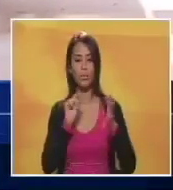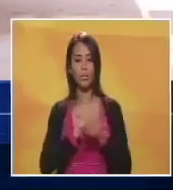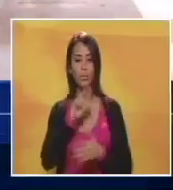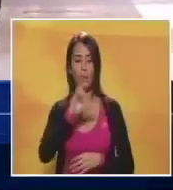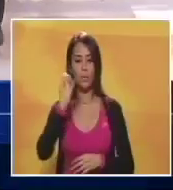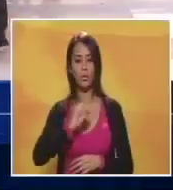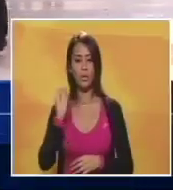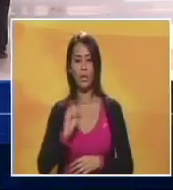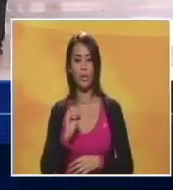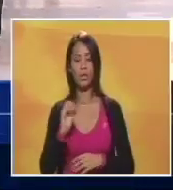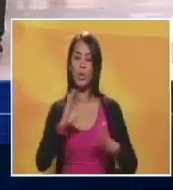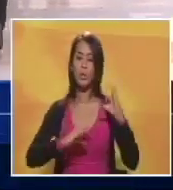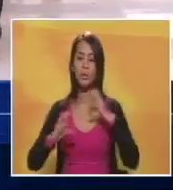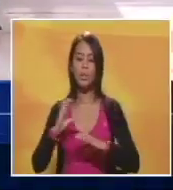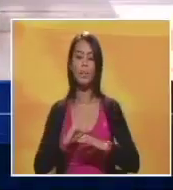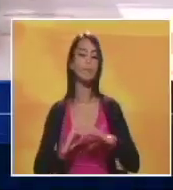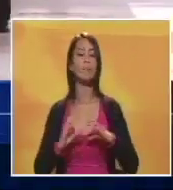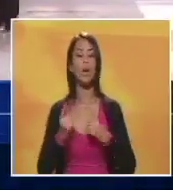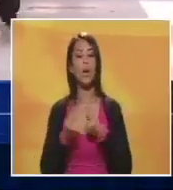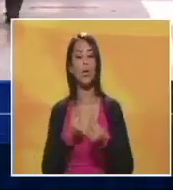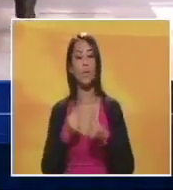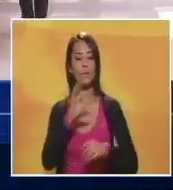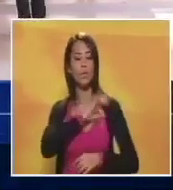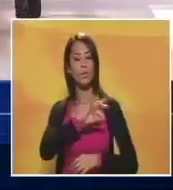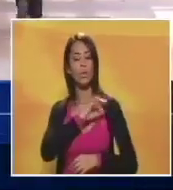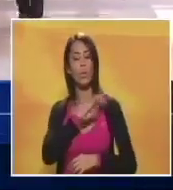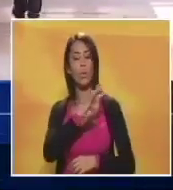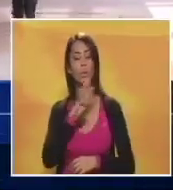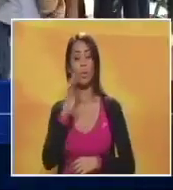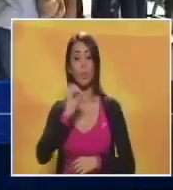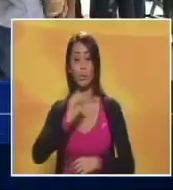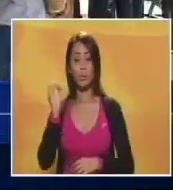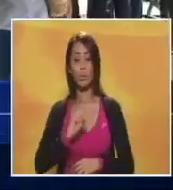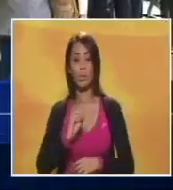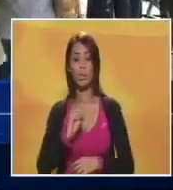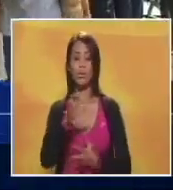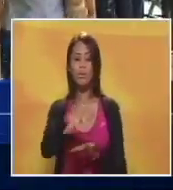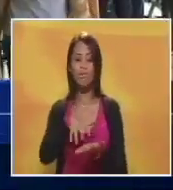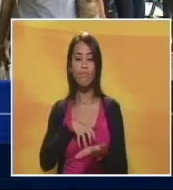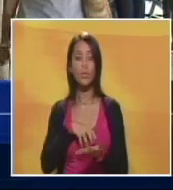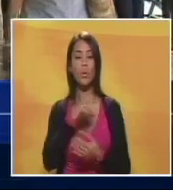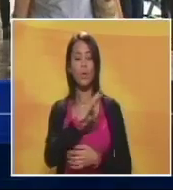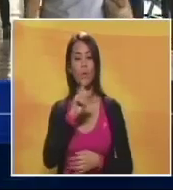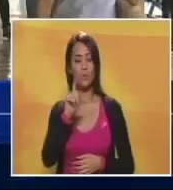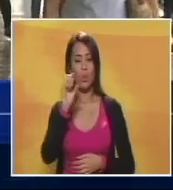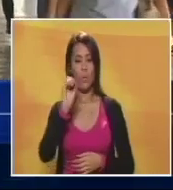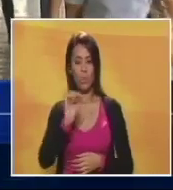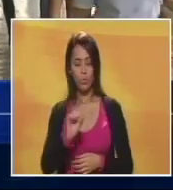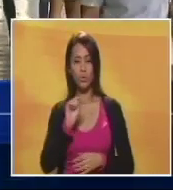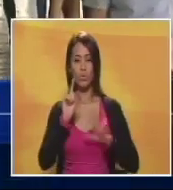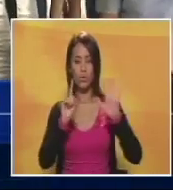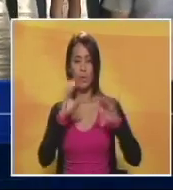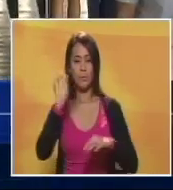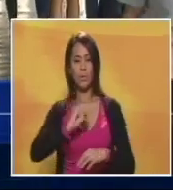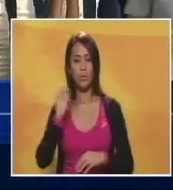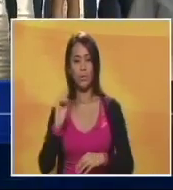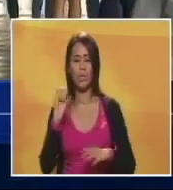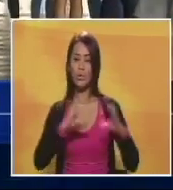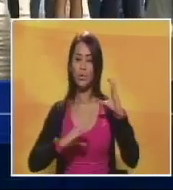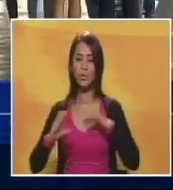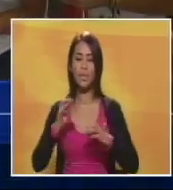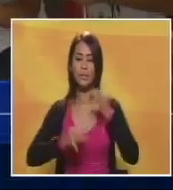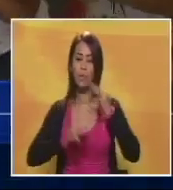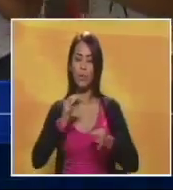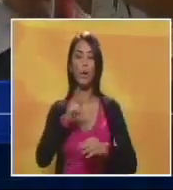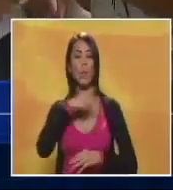48.3%, ciencias económicas y sociales con 44%, agronomía con 41.6%, ciencias